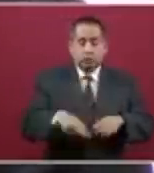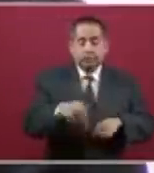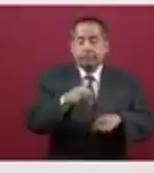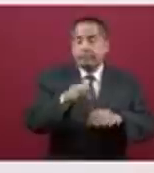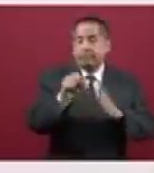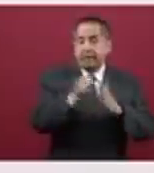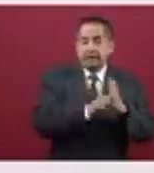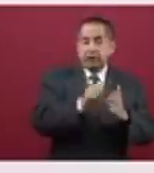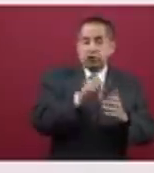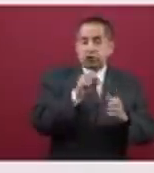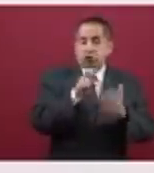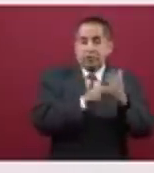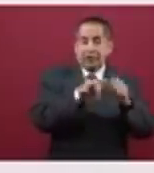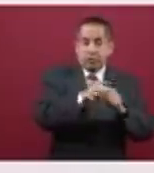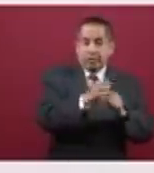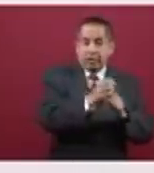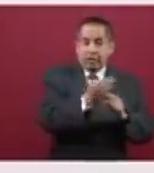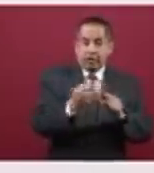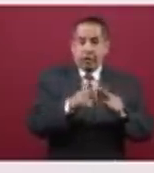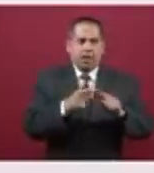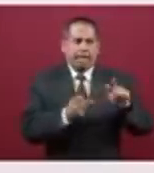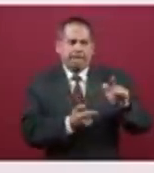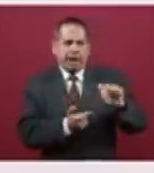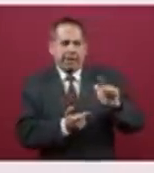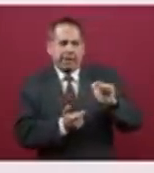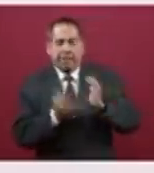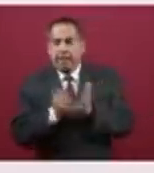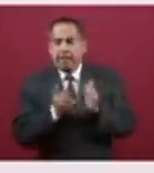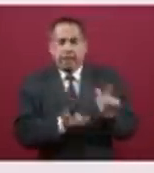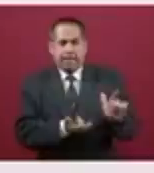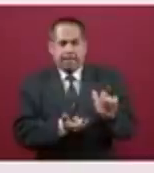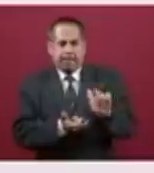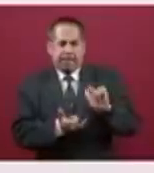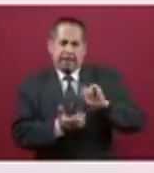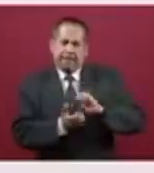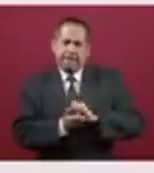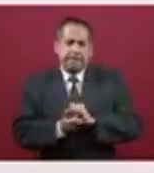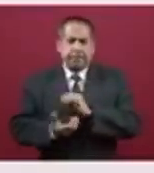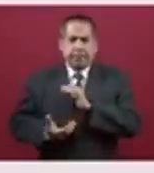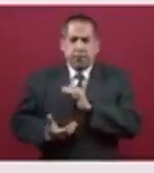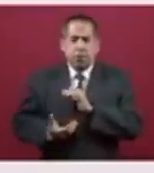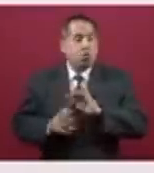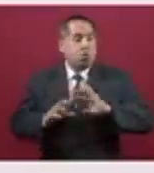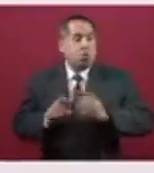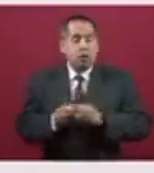2019, la recaudación del gobierno federal sumó